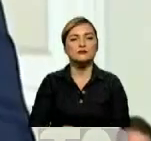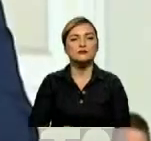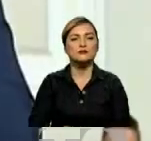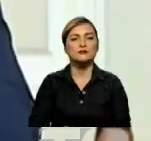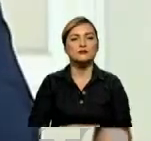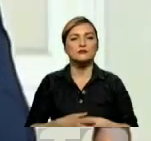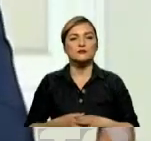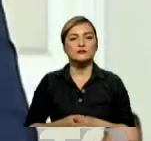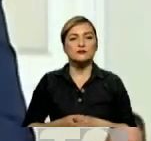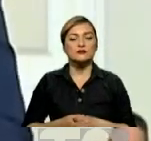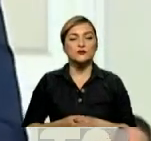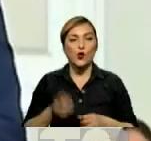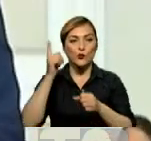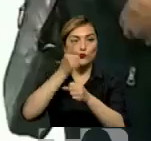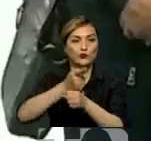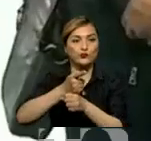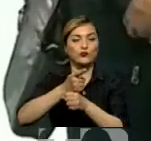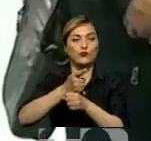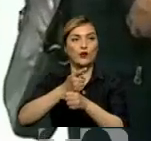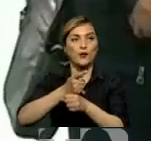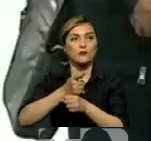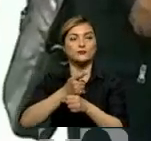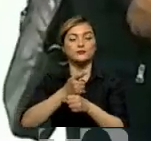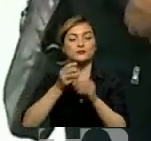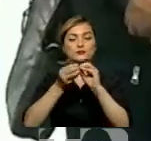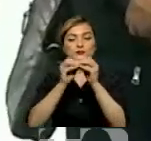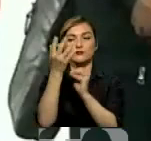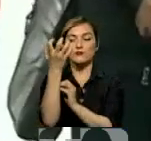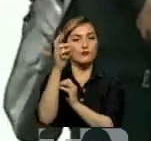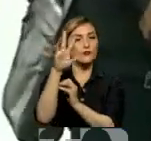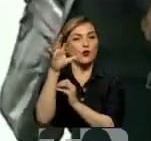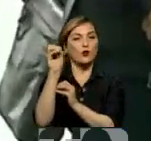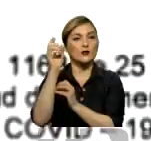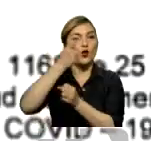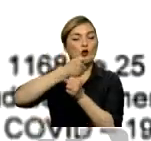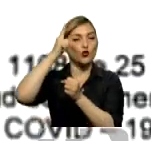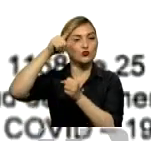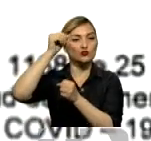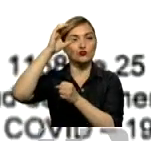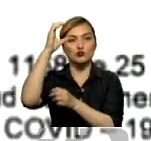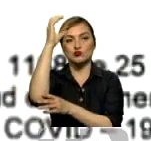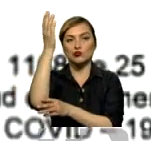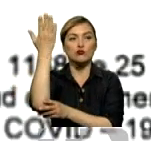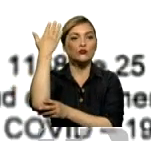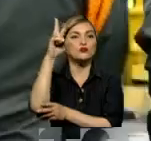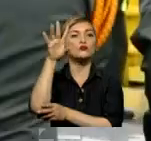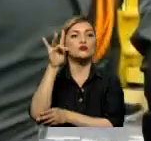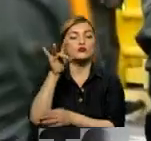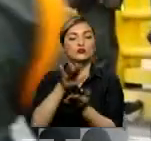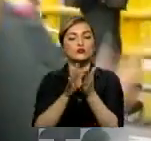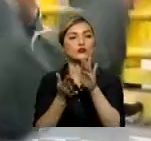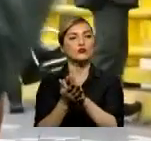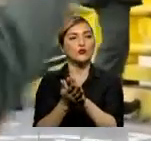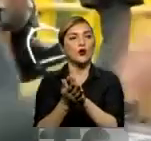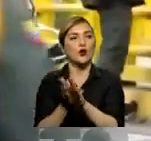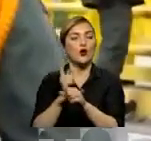Pero hoy quiero también darle un... Mediante decreto ejecutivo 1550 emitido por el gobierno colombiano el pasado 28 de noviembre, se extiende el